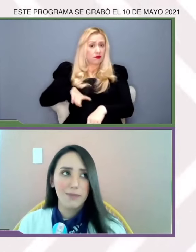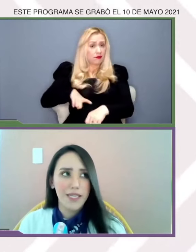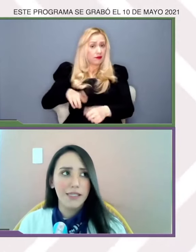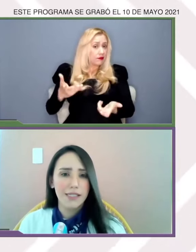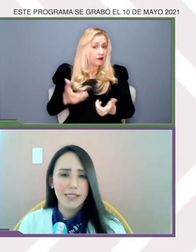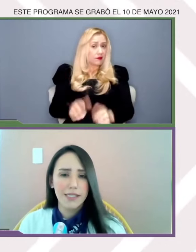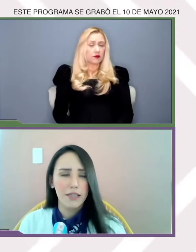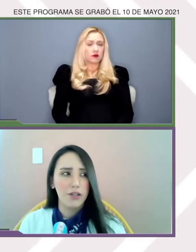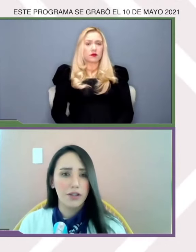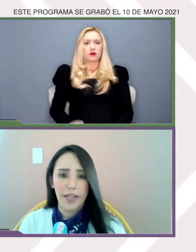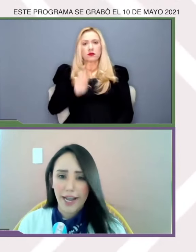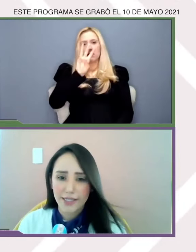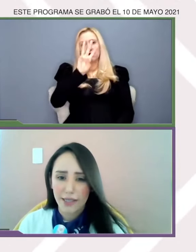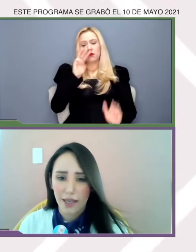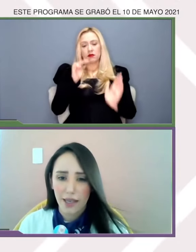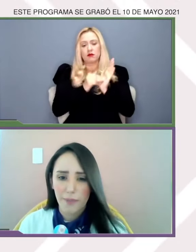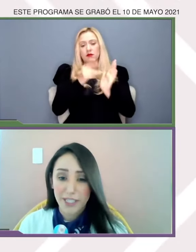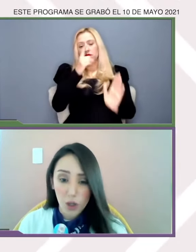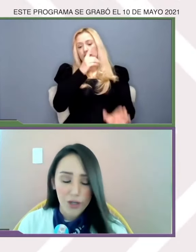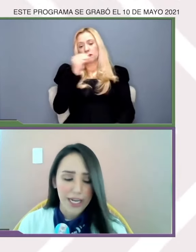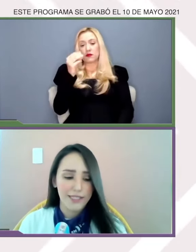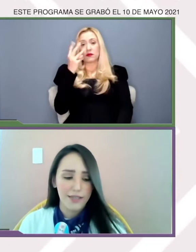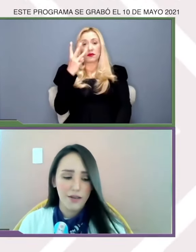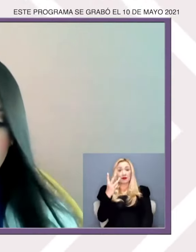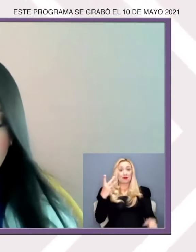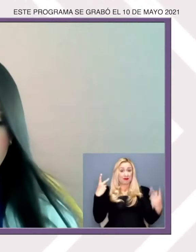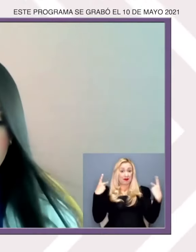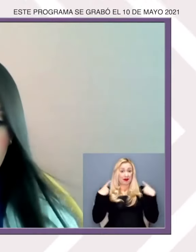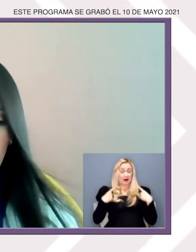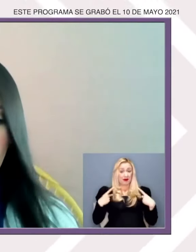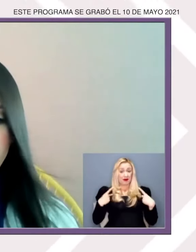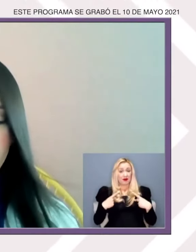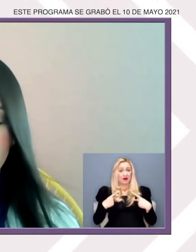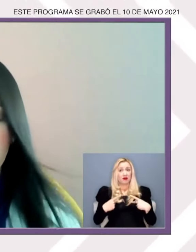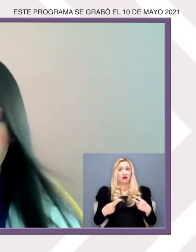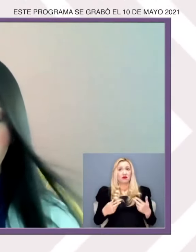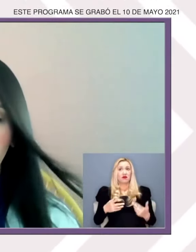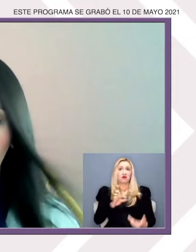de 3.103 personas, es decir, un